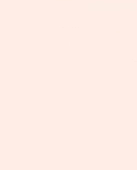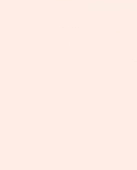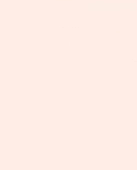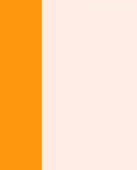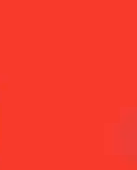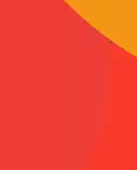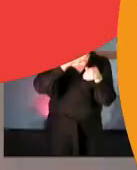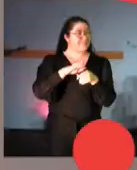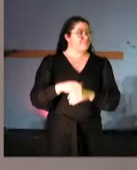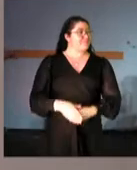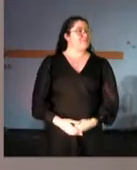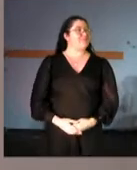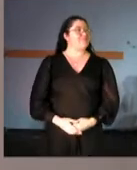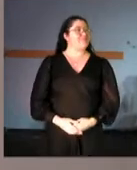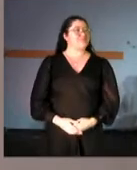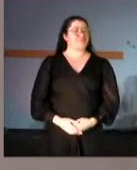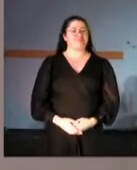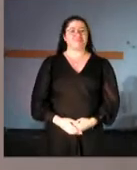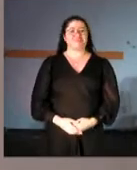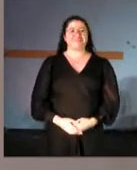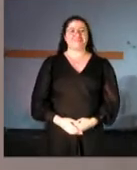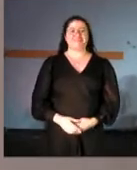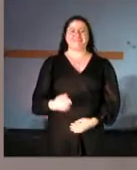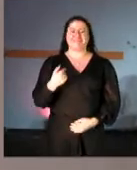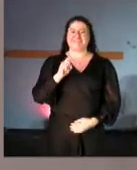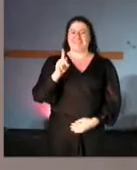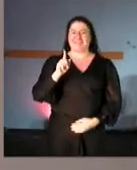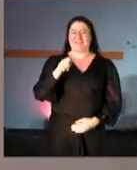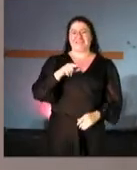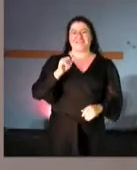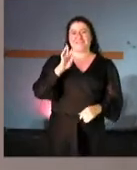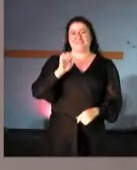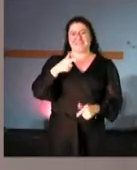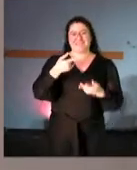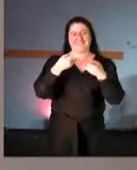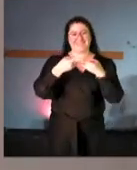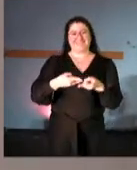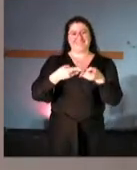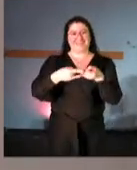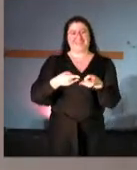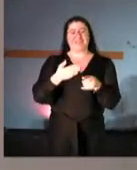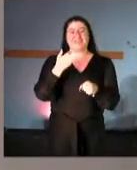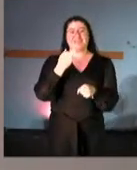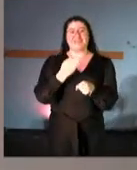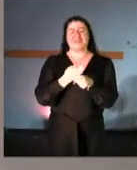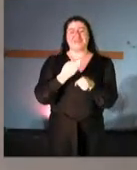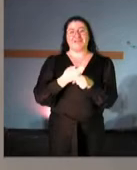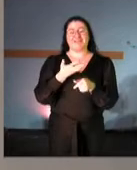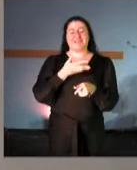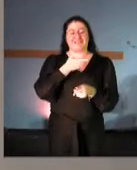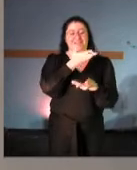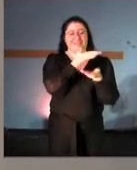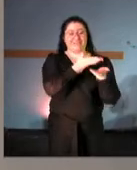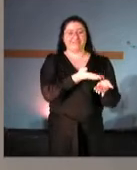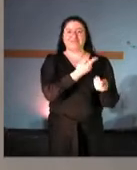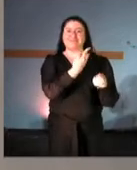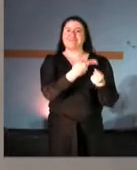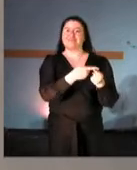Bueno. ¿Qué tal? Esta es la Feria del Libro del Zócalo y tenemos ni más ni menos aquí